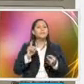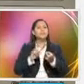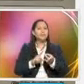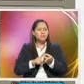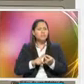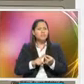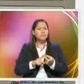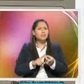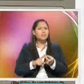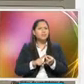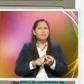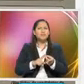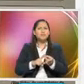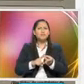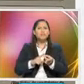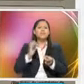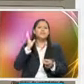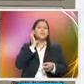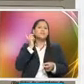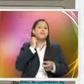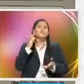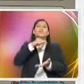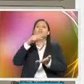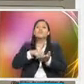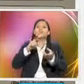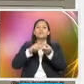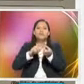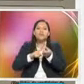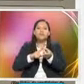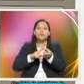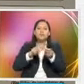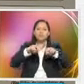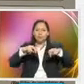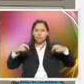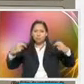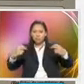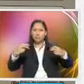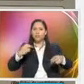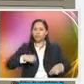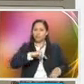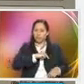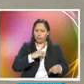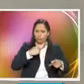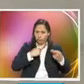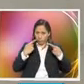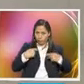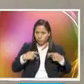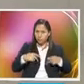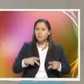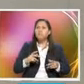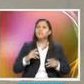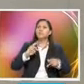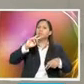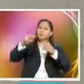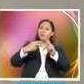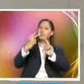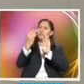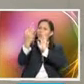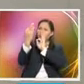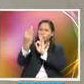a estar instalada la Asamblea Constituyente? ¿En dónde vamos a poder nosotros como ciudadanos pues acercarnos? ¿A